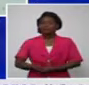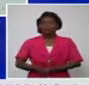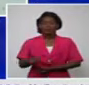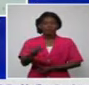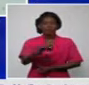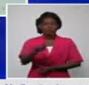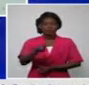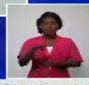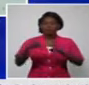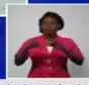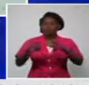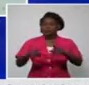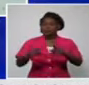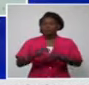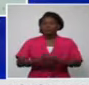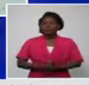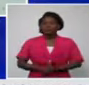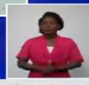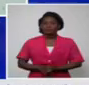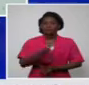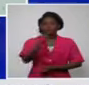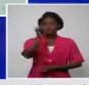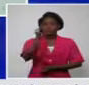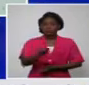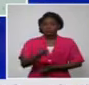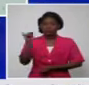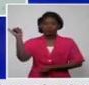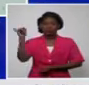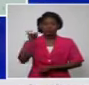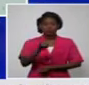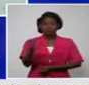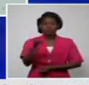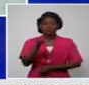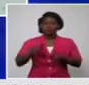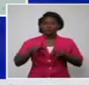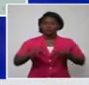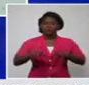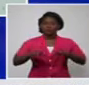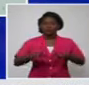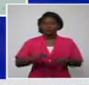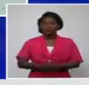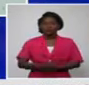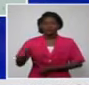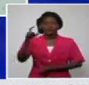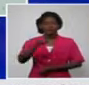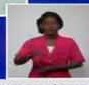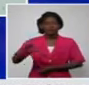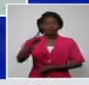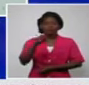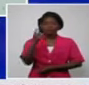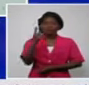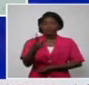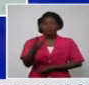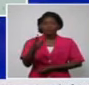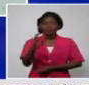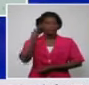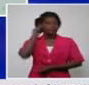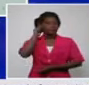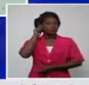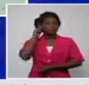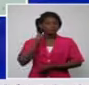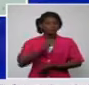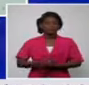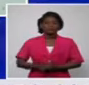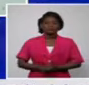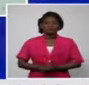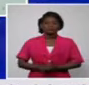días, el caso importado es de Morón. En Camagüey, los 2 casos importados de Florida. En Las Tunas, los